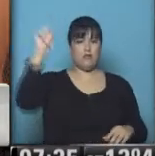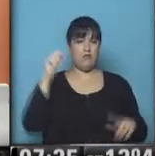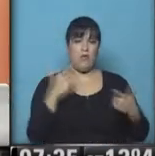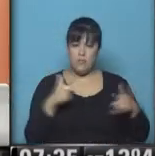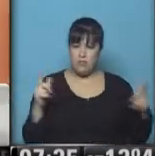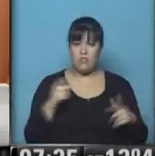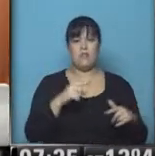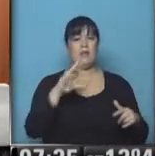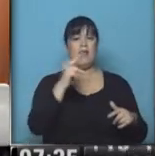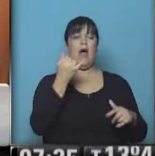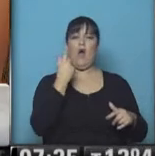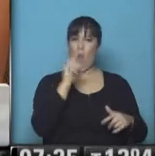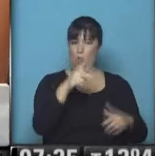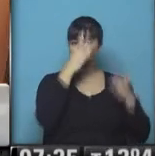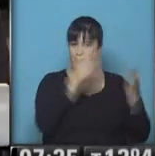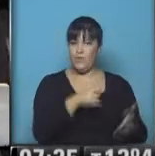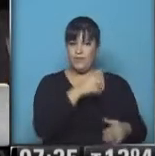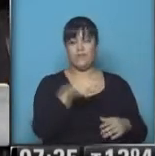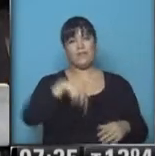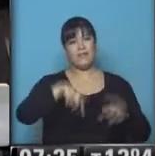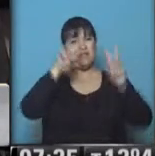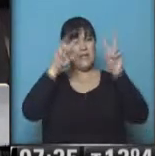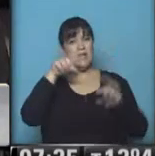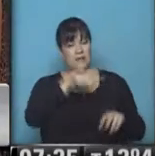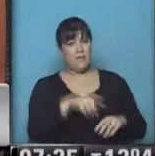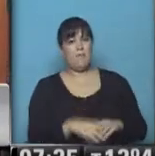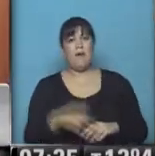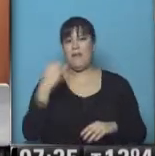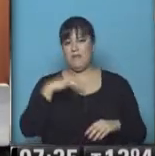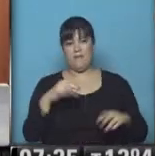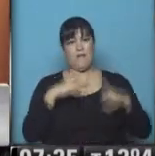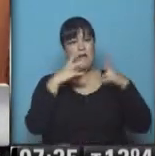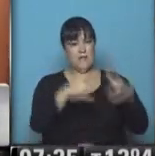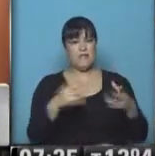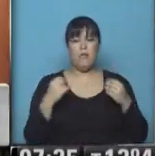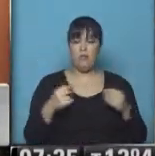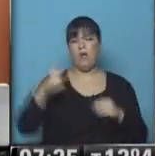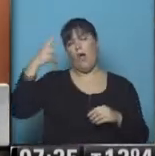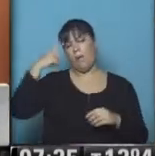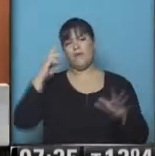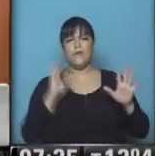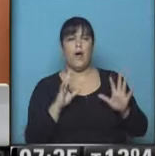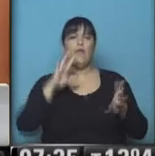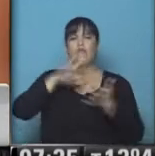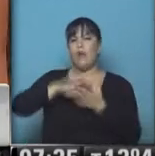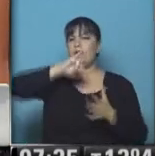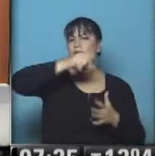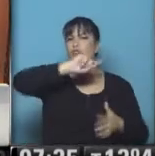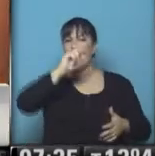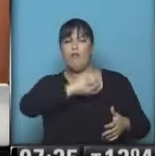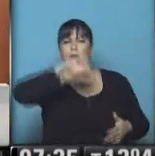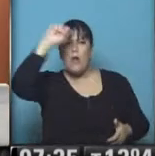raúl dellatorre con nosotros él era uno de los temas que tenía que mencionar porque se especuló muchísimo sobre si iba a haber devaluación